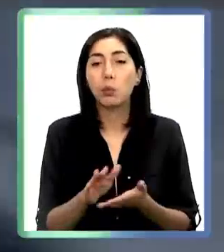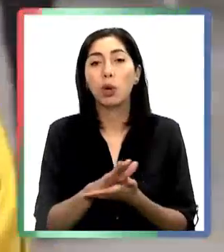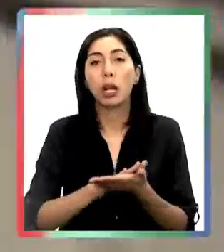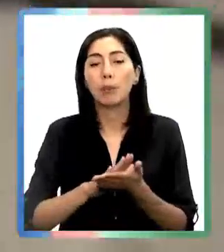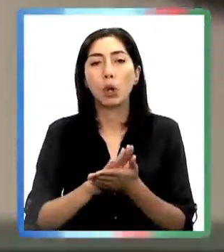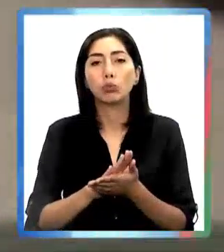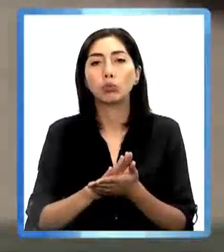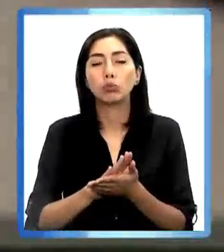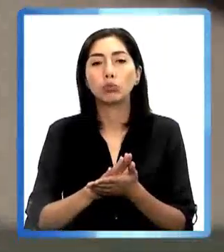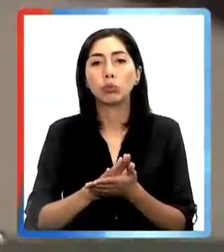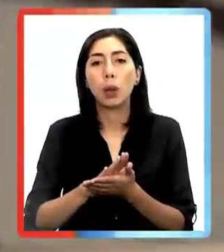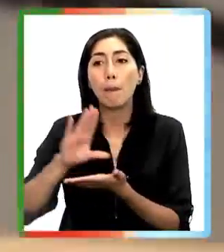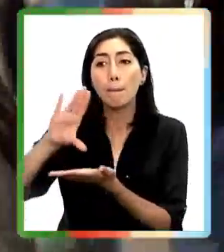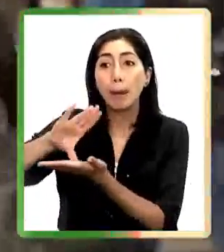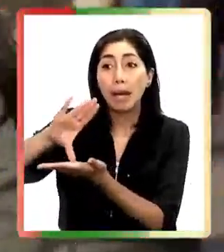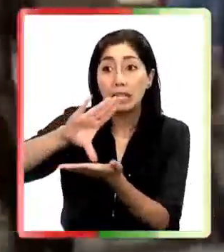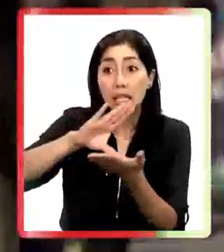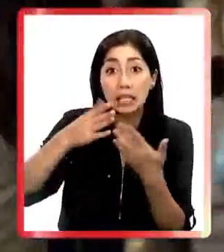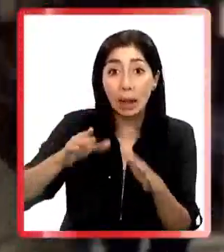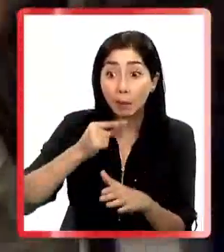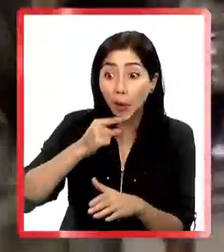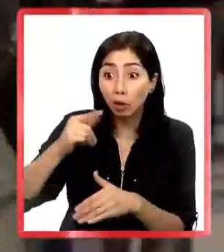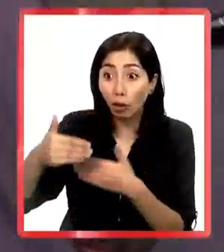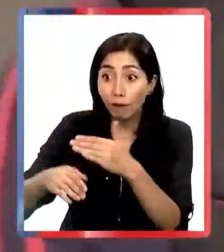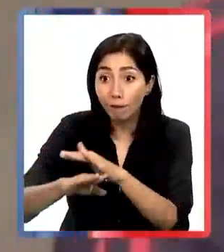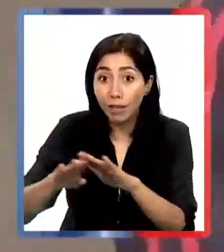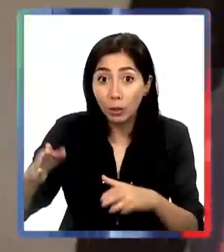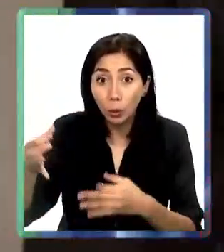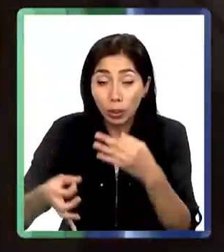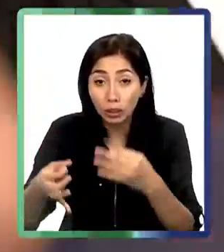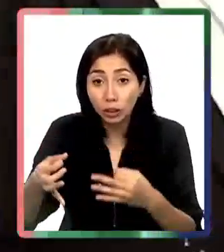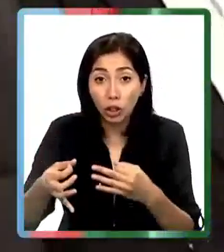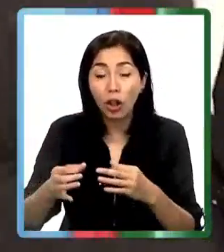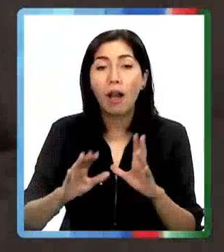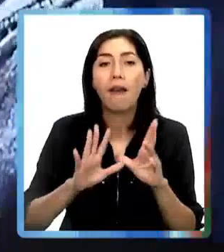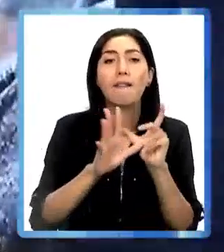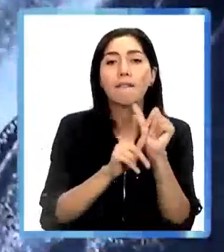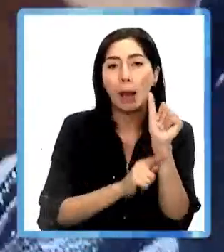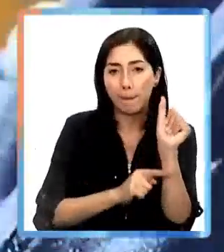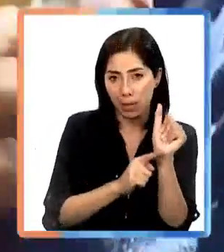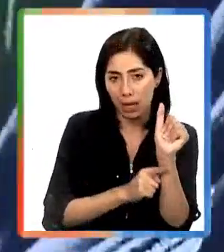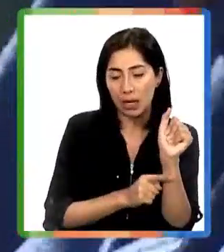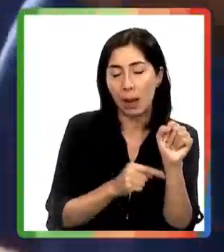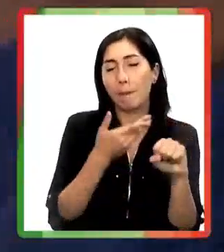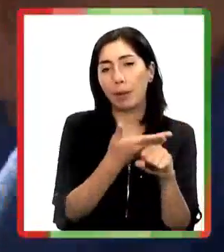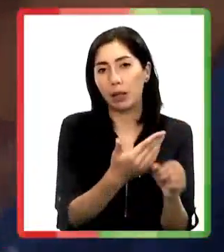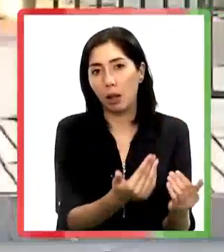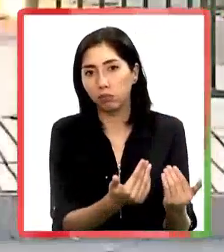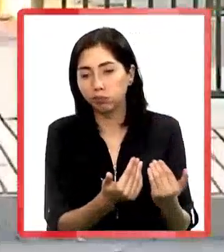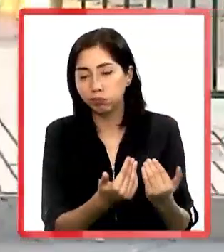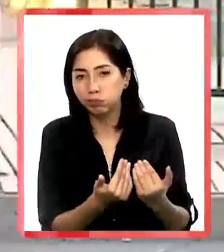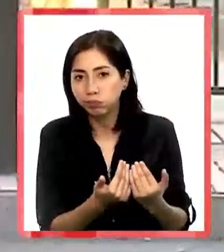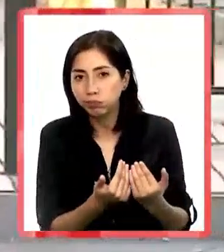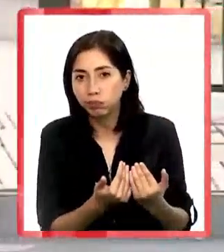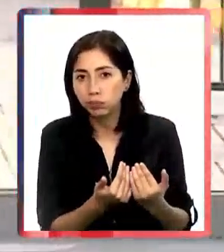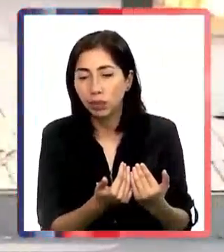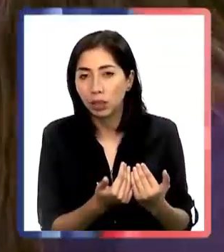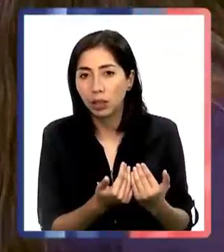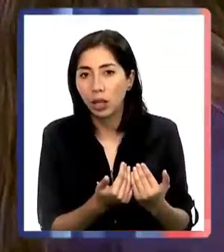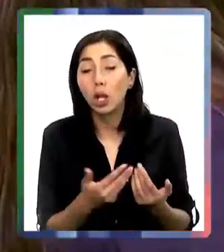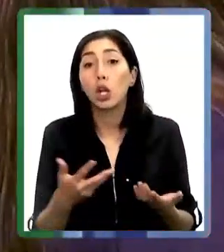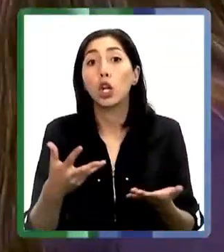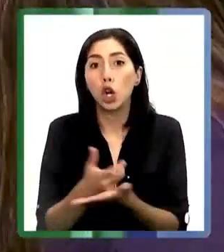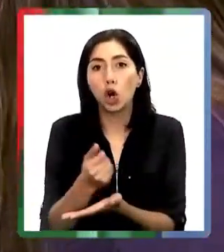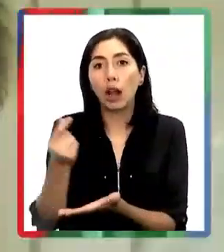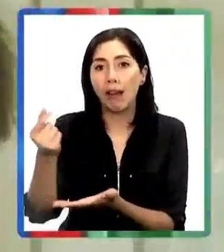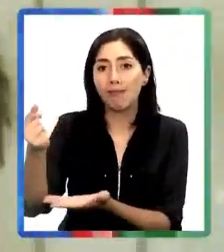ejemplo, muchos países están terminando la judicialización y son las familias, a través de un recurso de protección o similares, según los países de los que estamos hablando, que logra